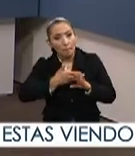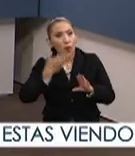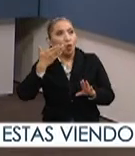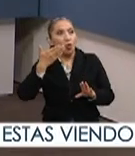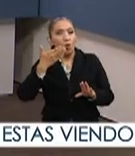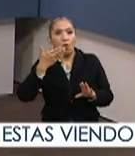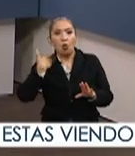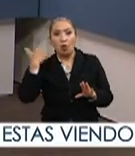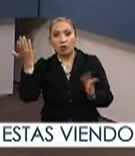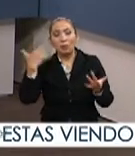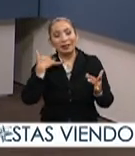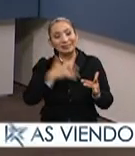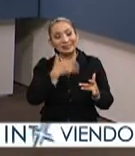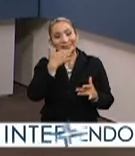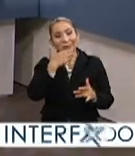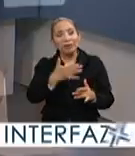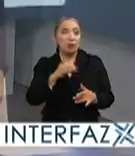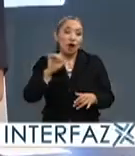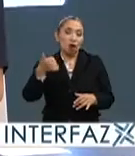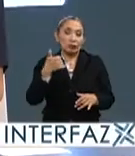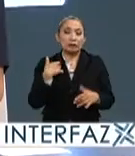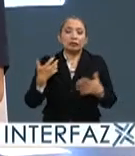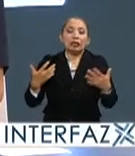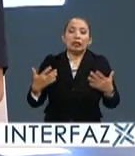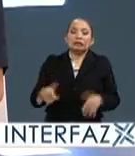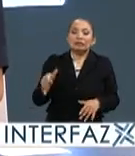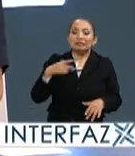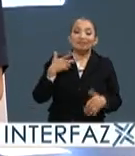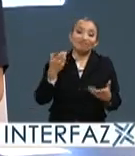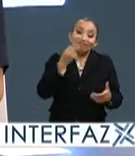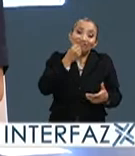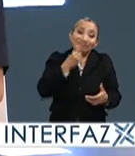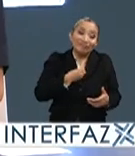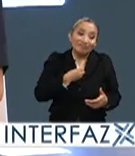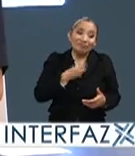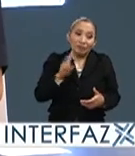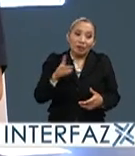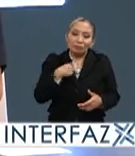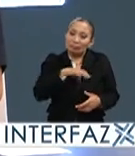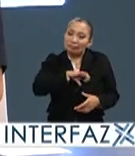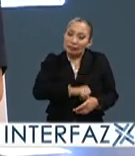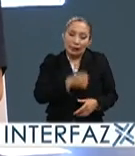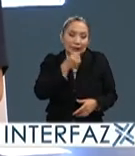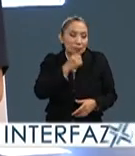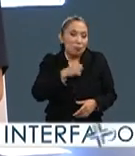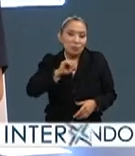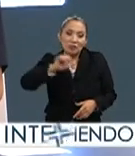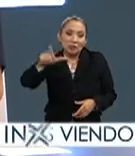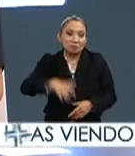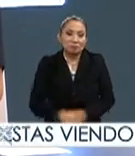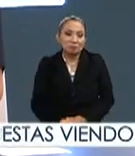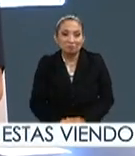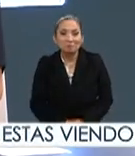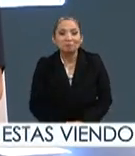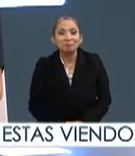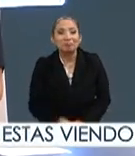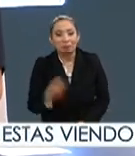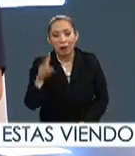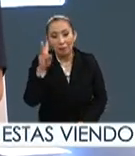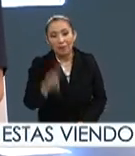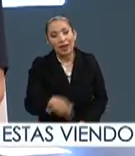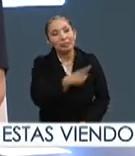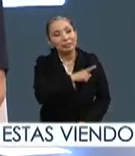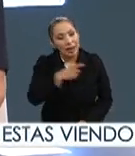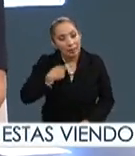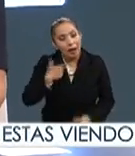muy gratificantes, pero otras que nada más uno las hace pues, por verdadera vocación o profesionalismo, ¿no? Entonces, de veras se